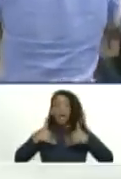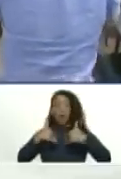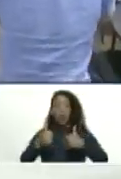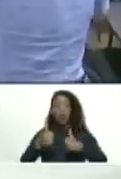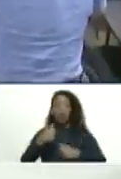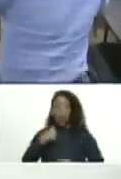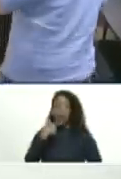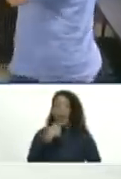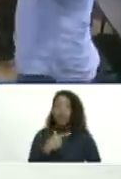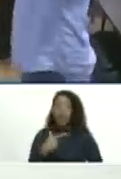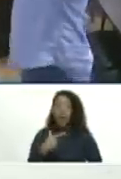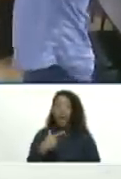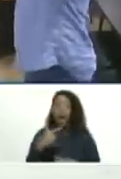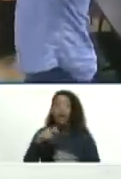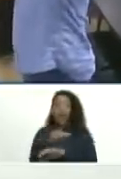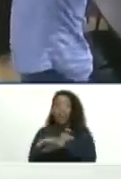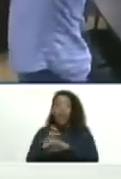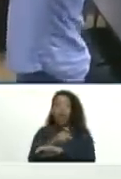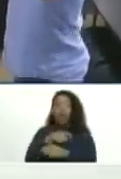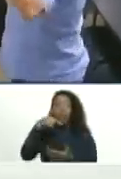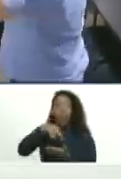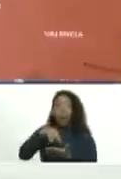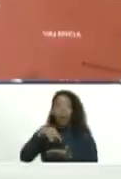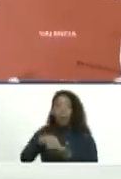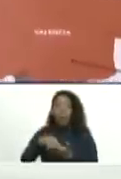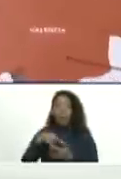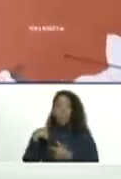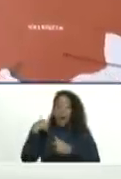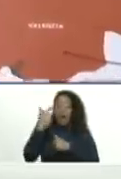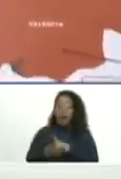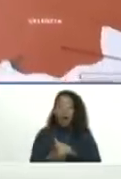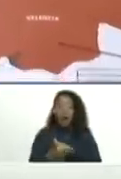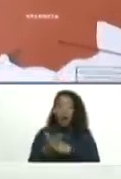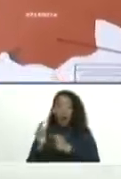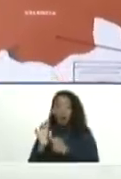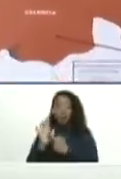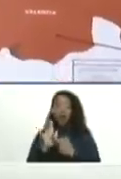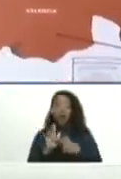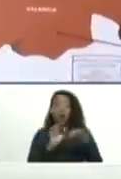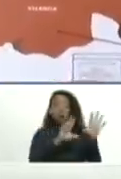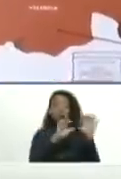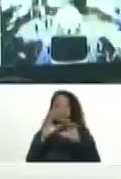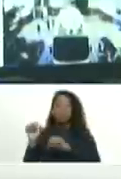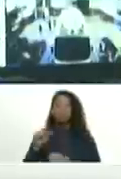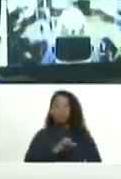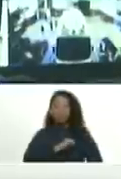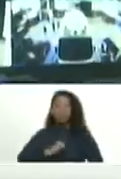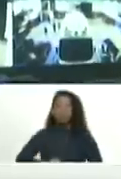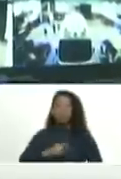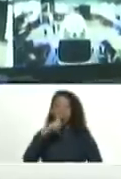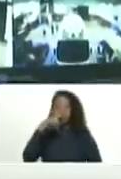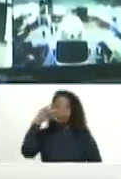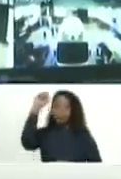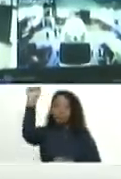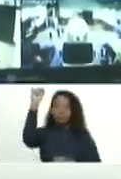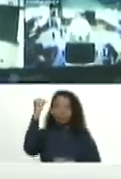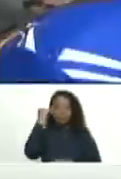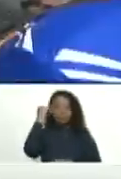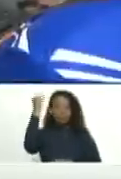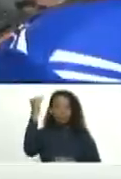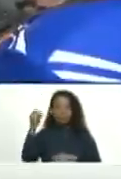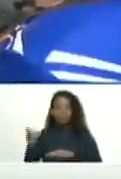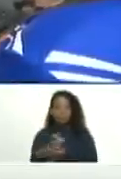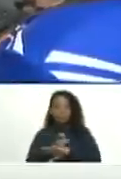Lacaba, vamos mañana a lanzar el 800 superbigote de Carabobo, iniciativa creativa del